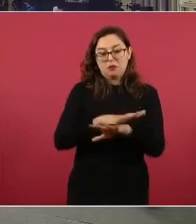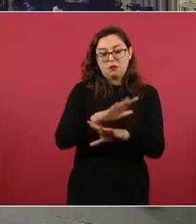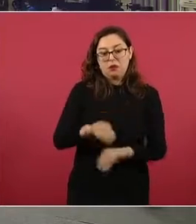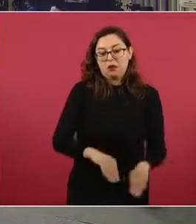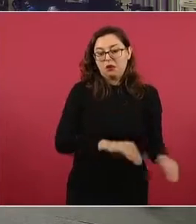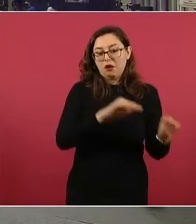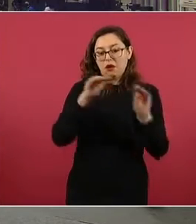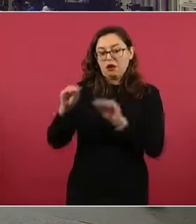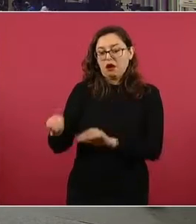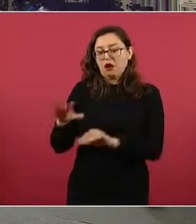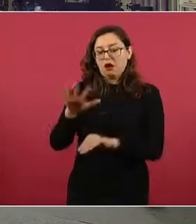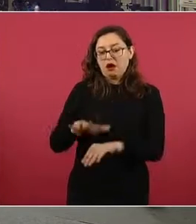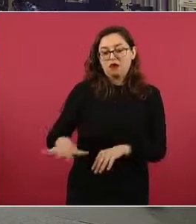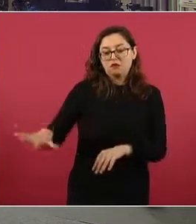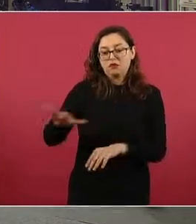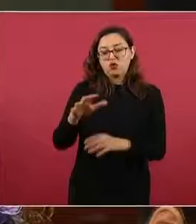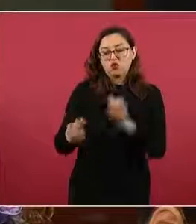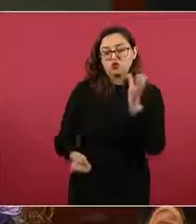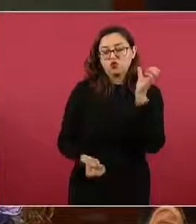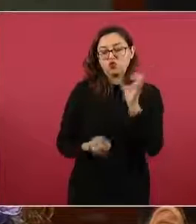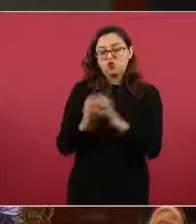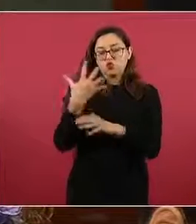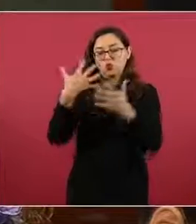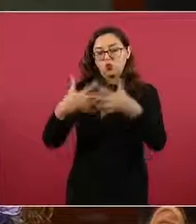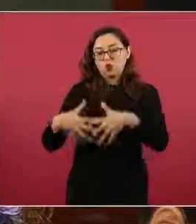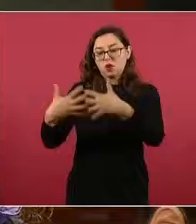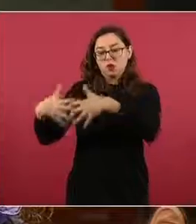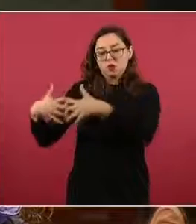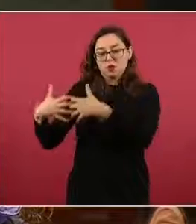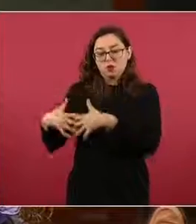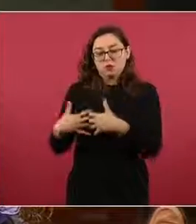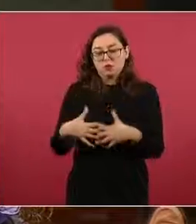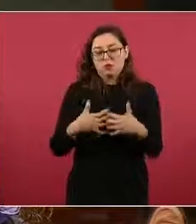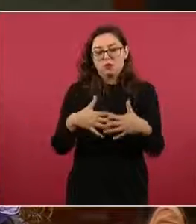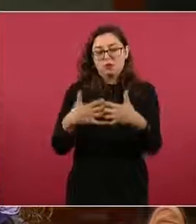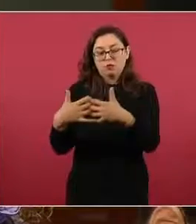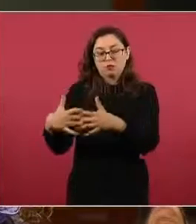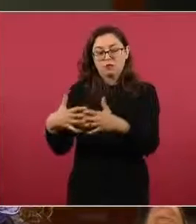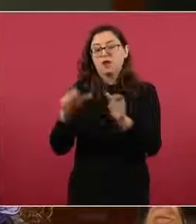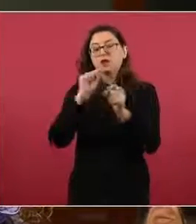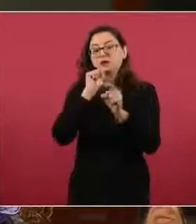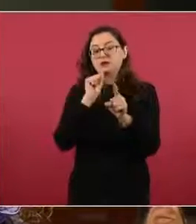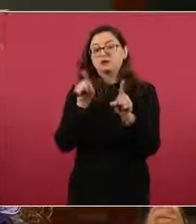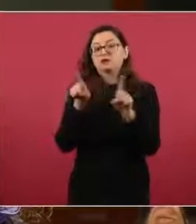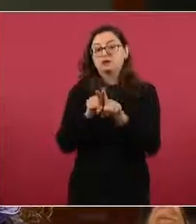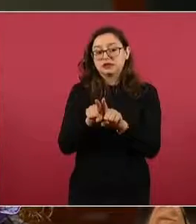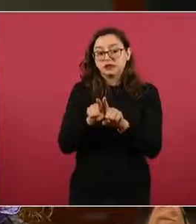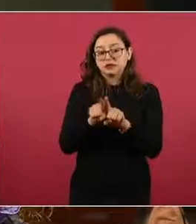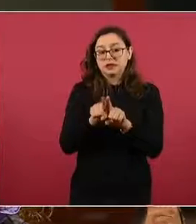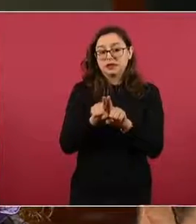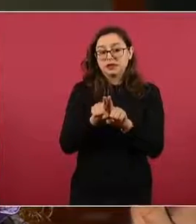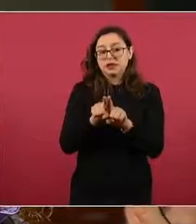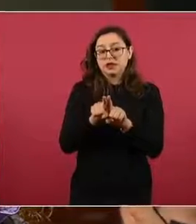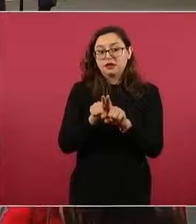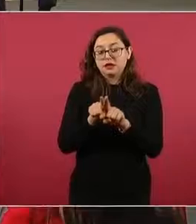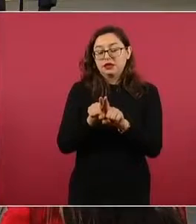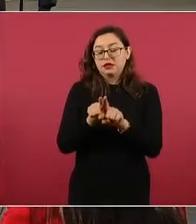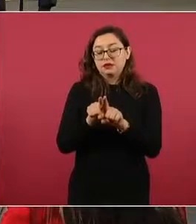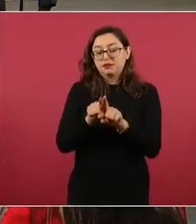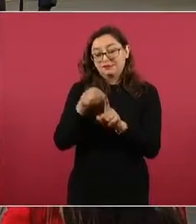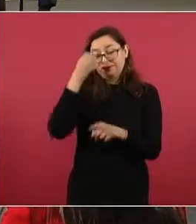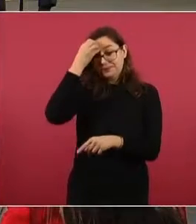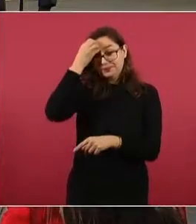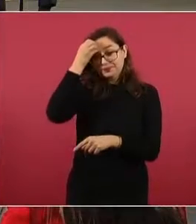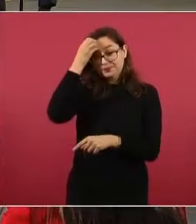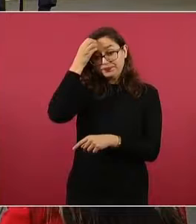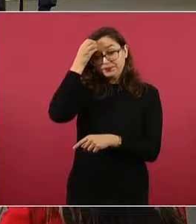10 polos industriales que hay en esa zona, y pronostican que si cuaja ese